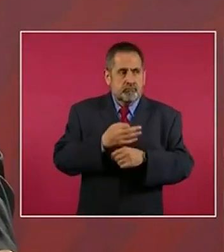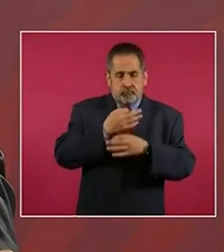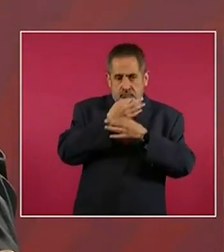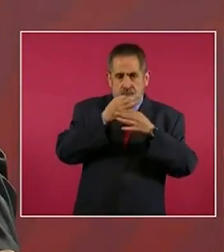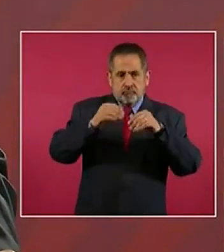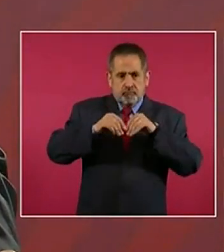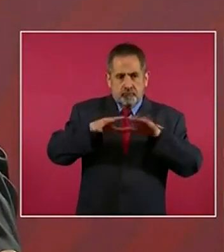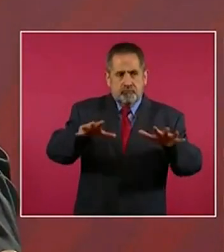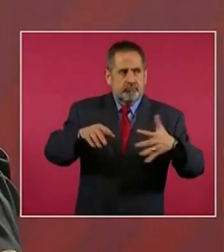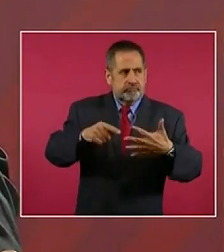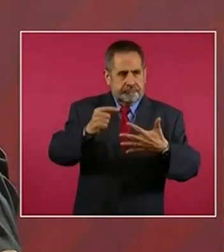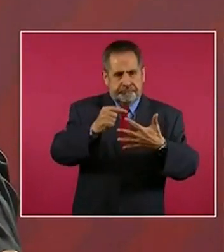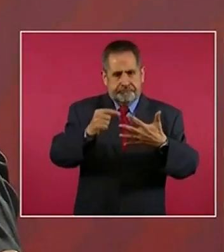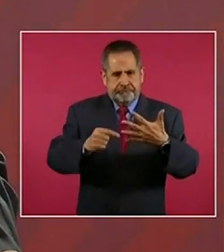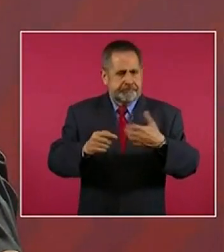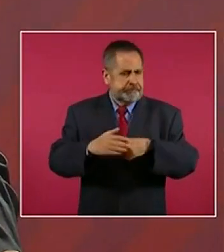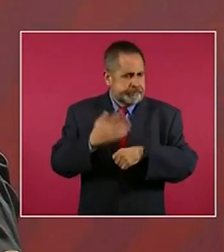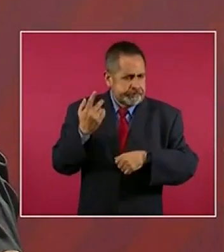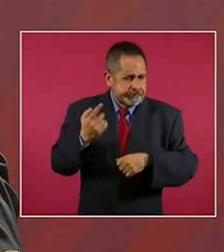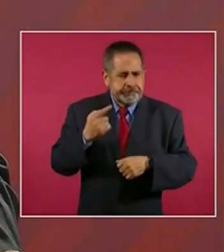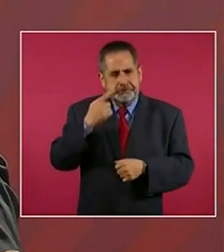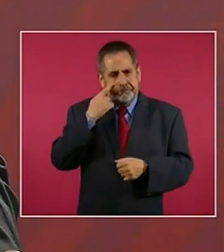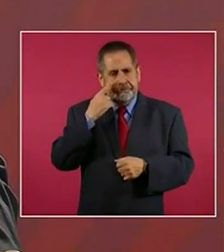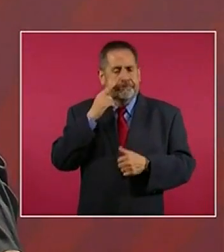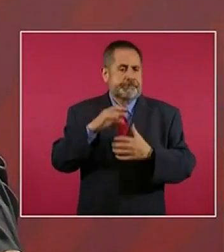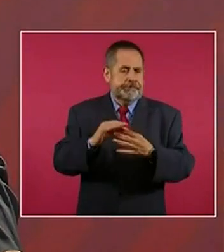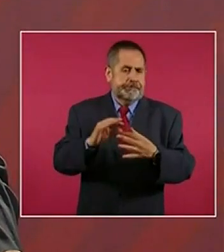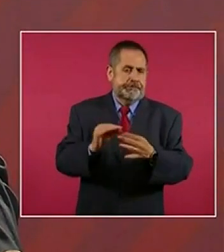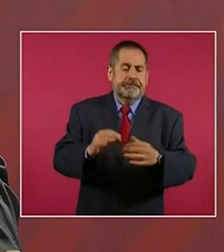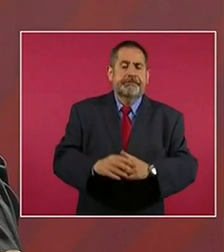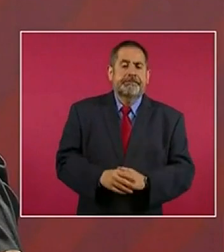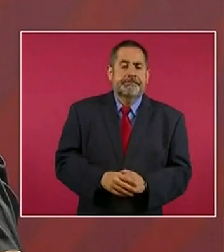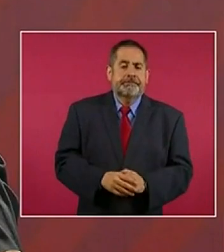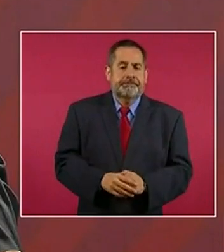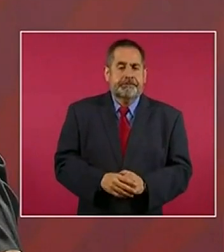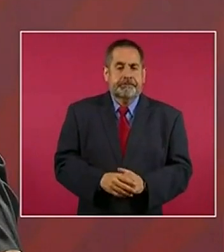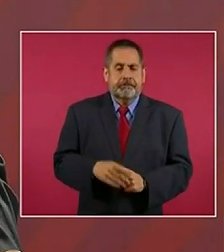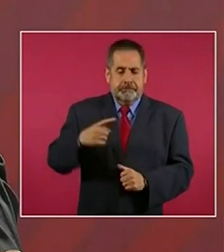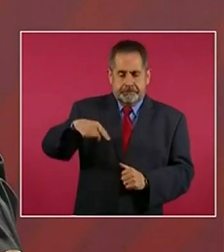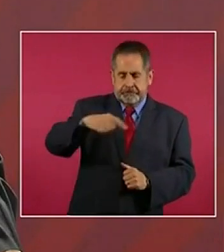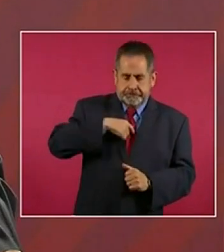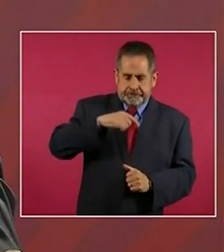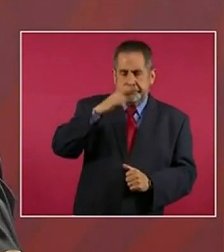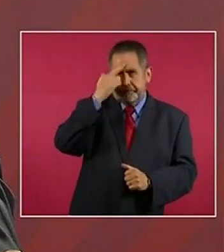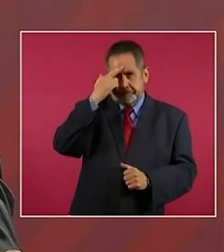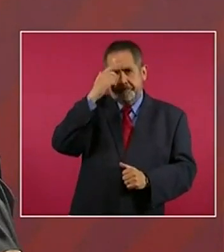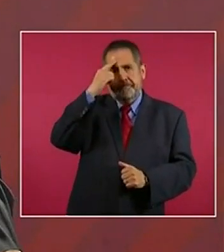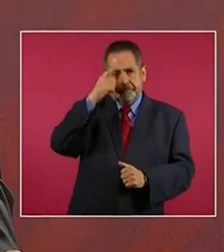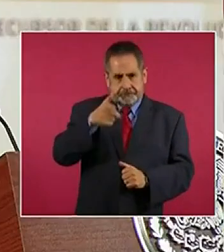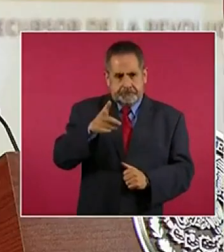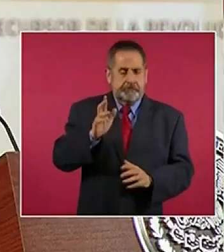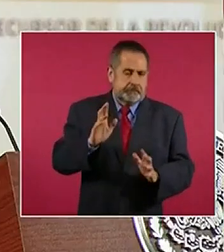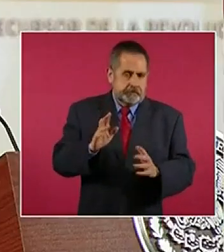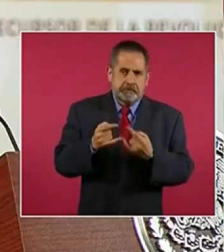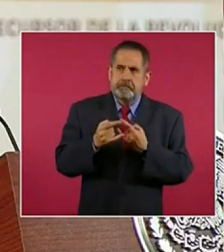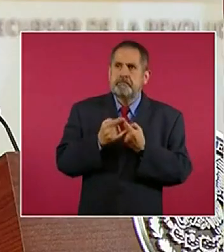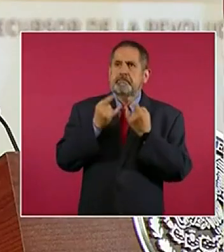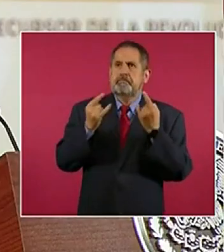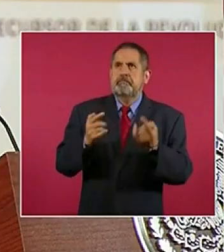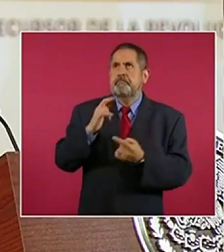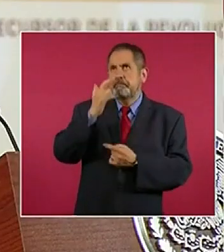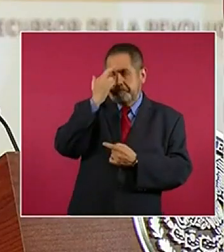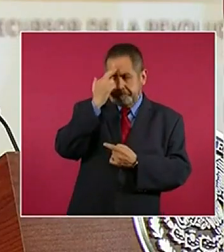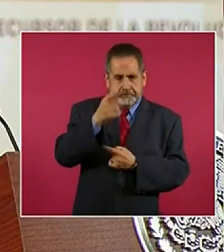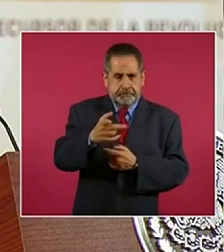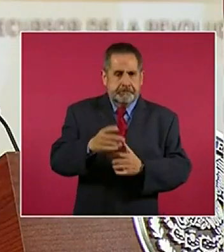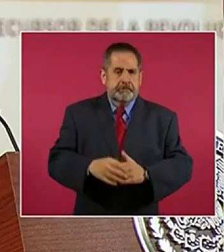Sus amores están en el PRI. Por eso tiene tantos priistas corruptos cobijados por su gobierno. Entonces, ¿tiene